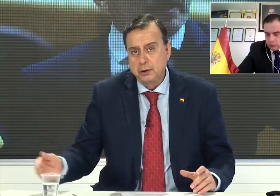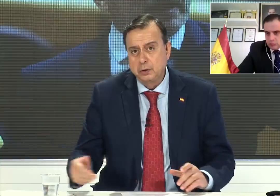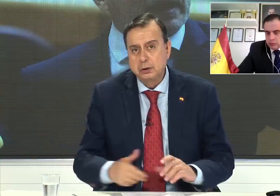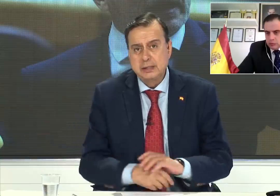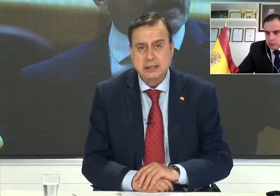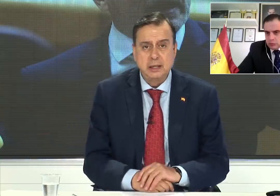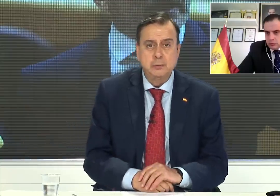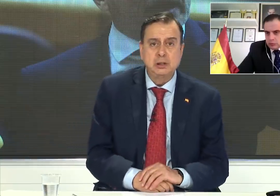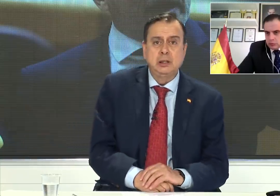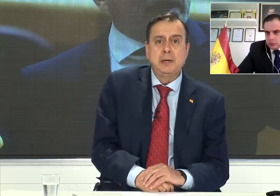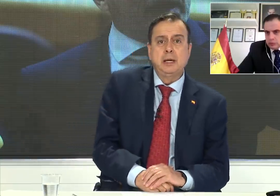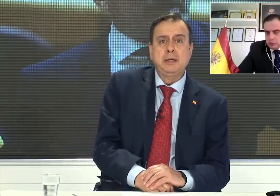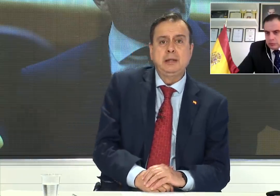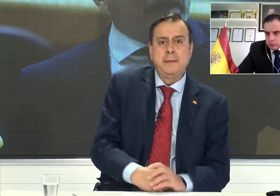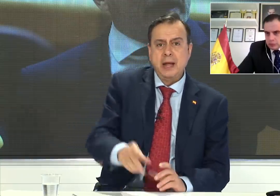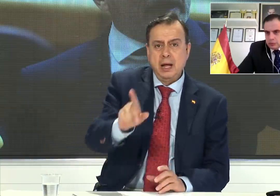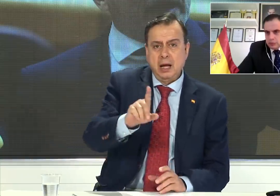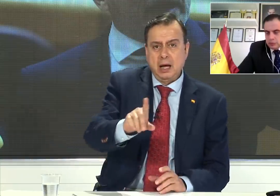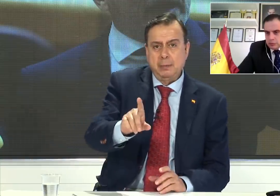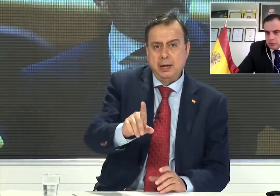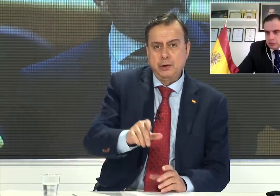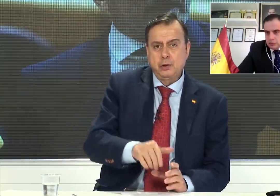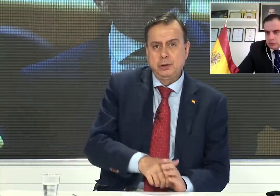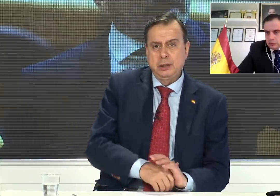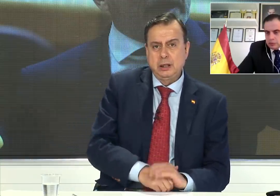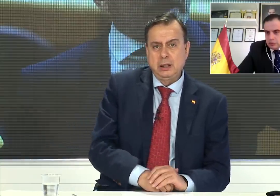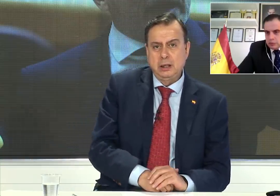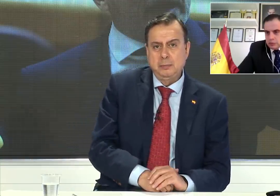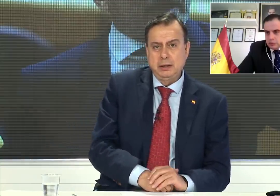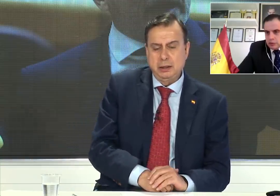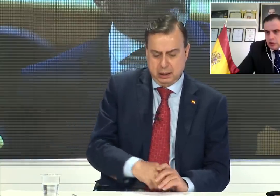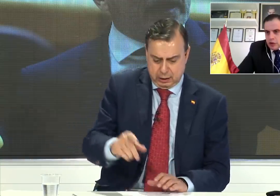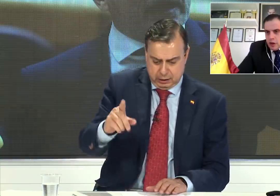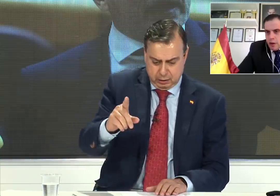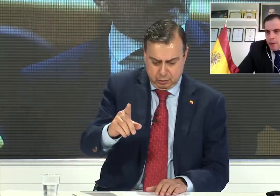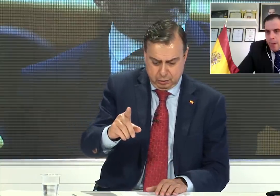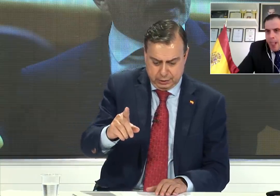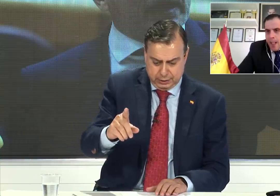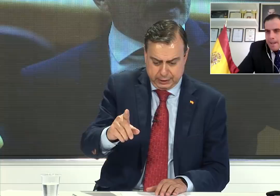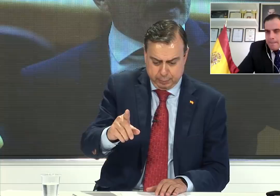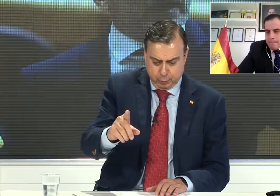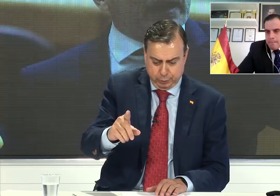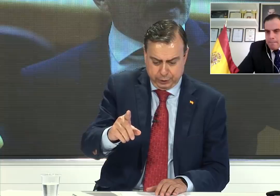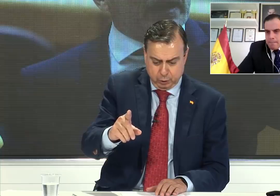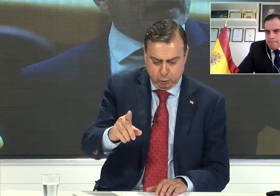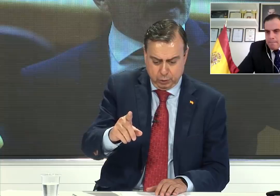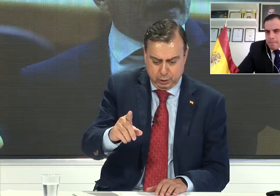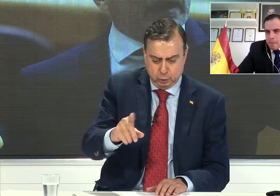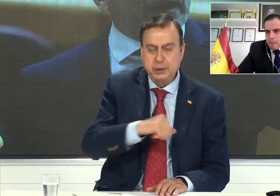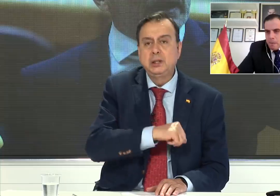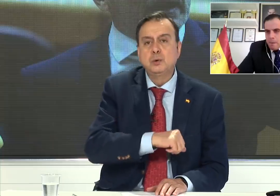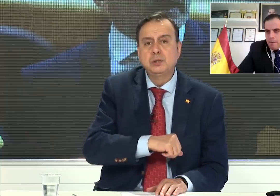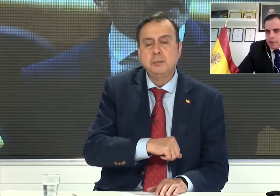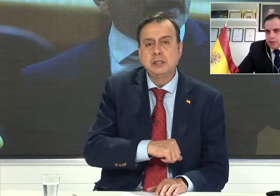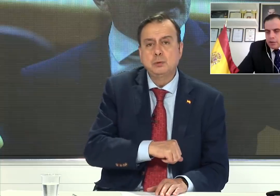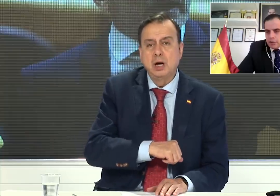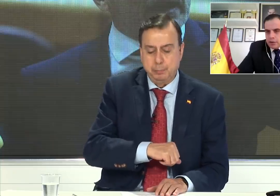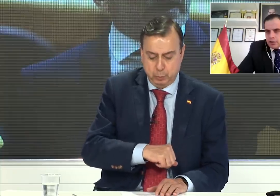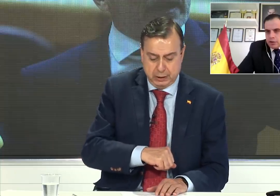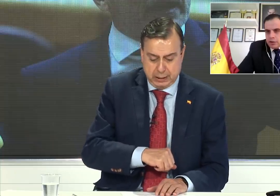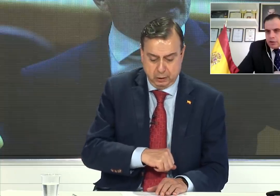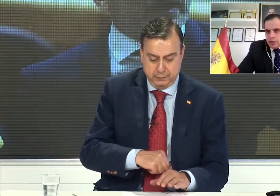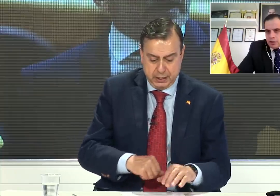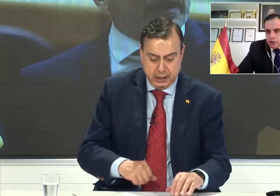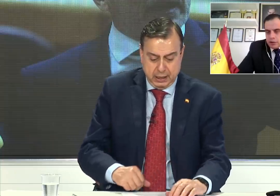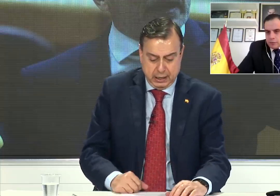de comunicación y de todos los demás añadimos el tema de la mentira hablando de mentir quiero reproducir un tuit que usted mismo